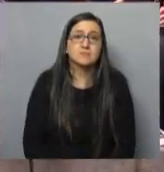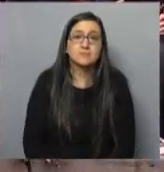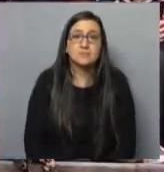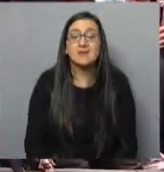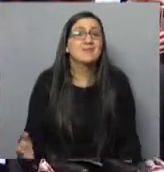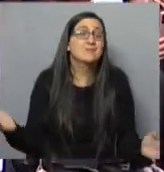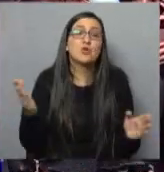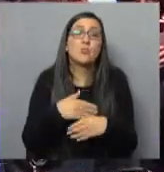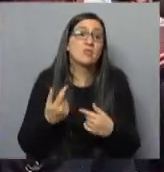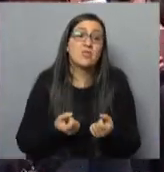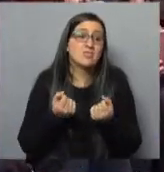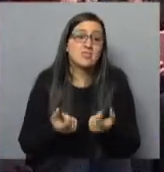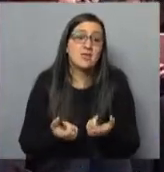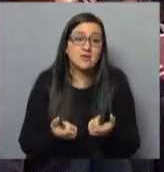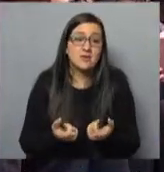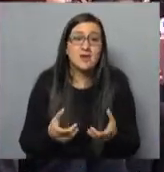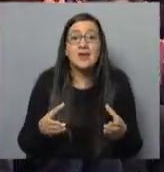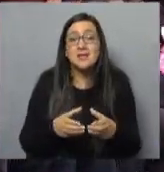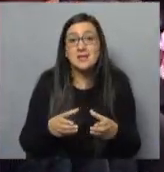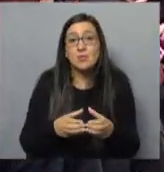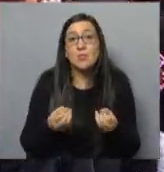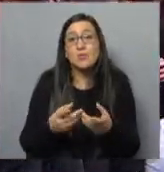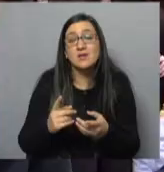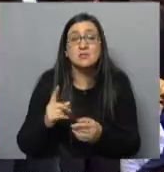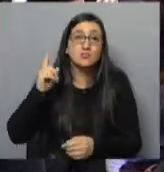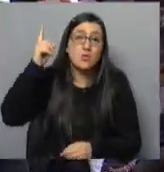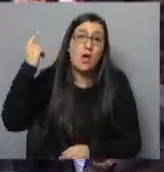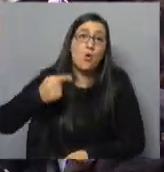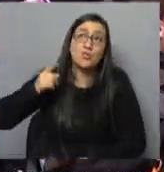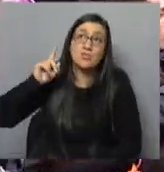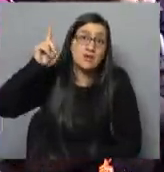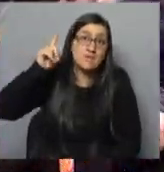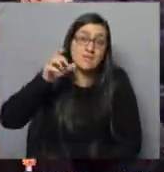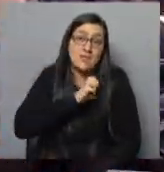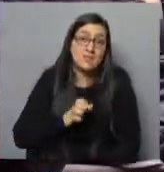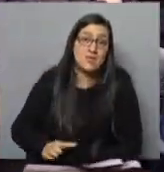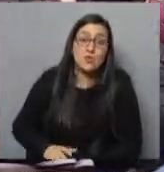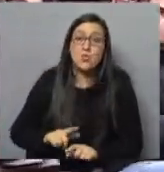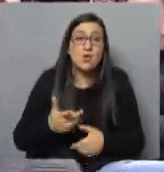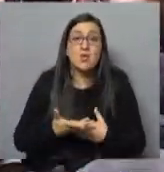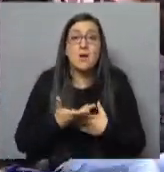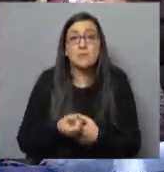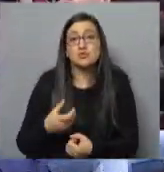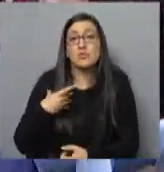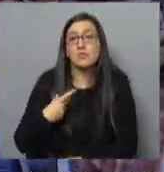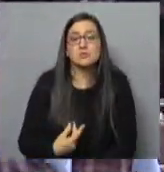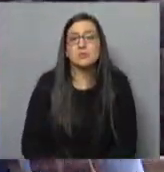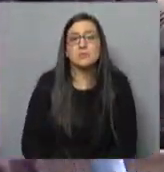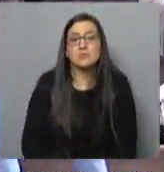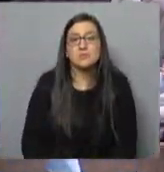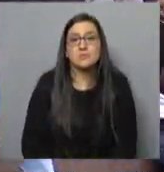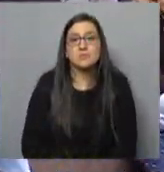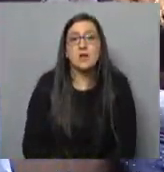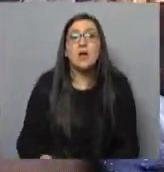no pueden brindarnos ese equipo porque es algo que viene desde arriba y no ha habido ninguna clase de contención de parte de la dirección. Más allá de